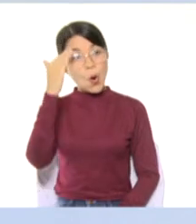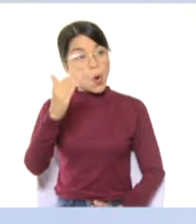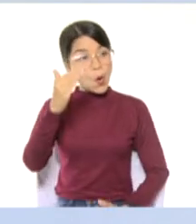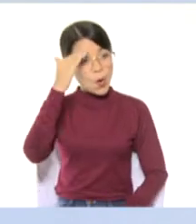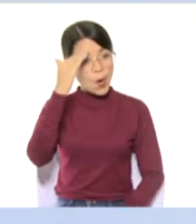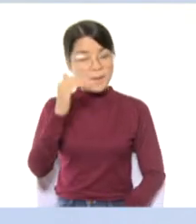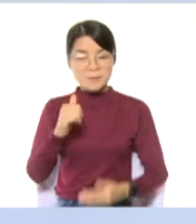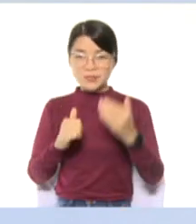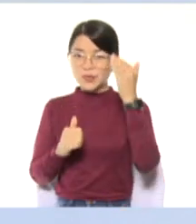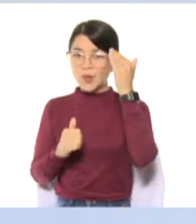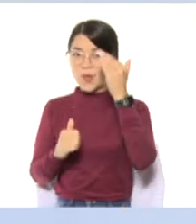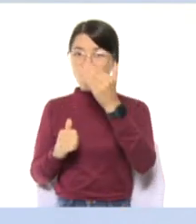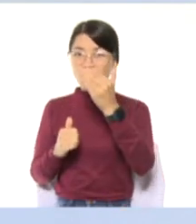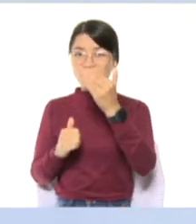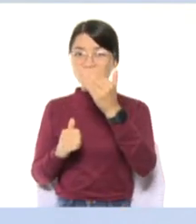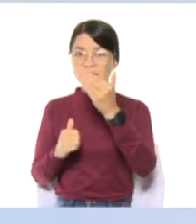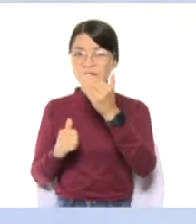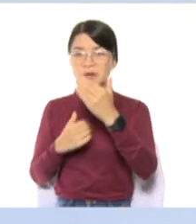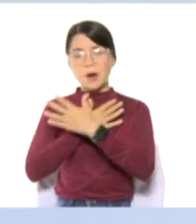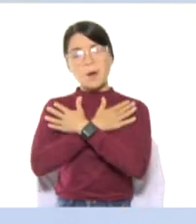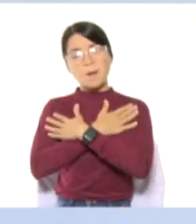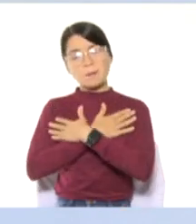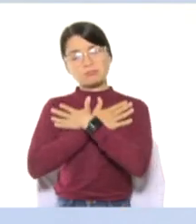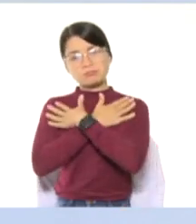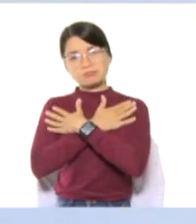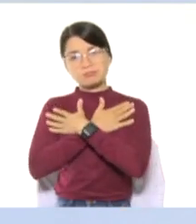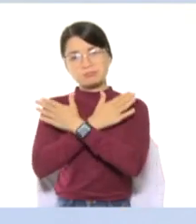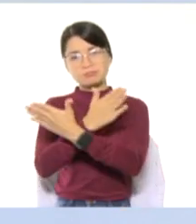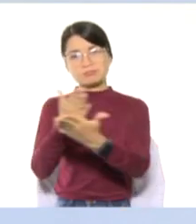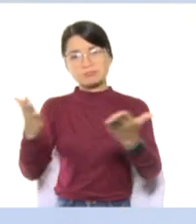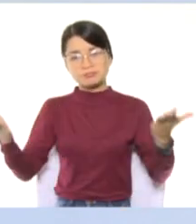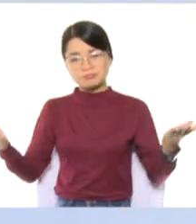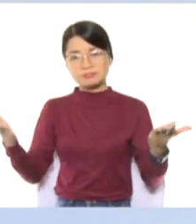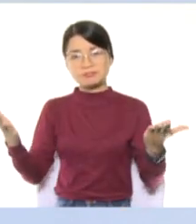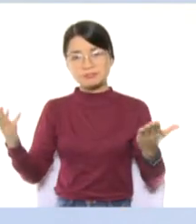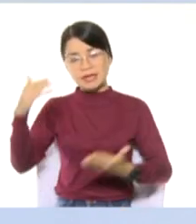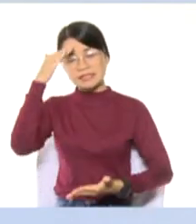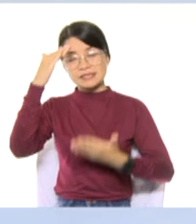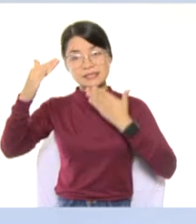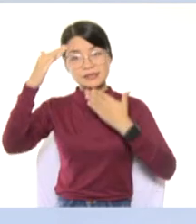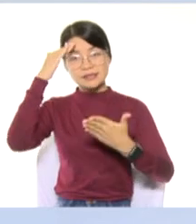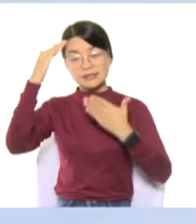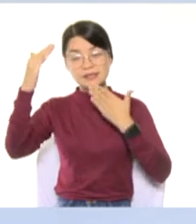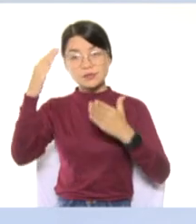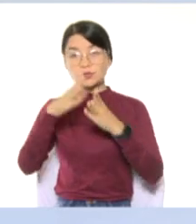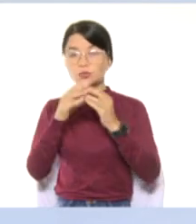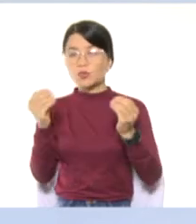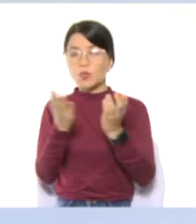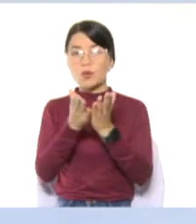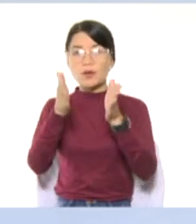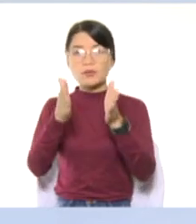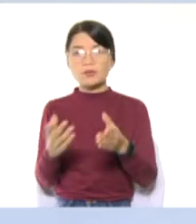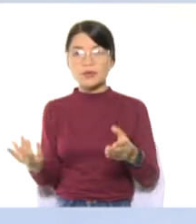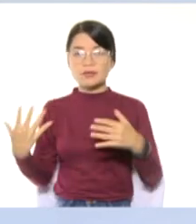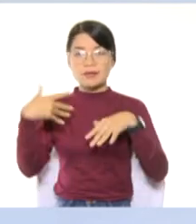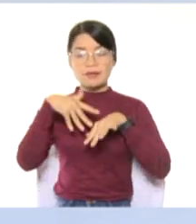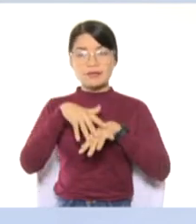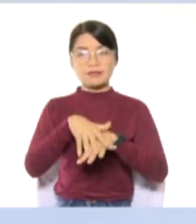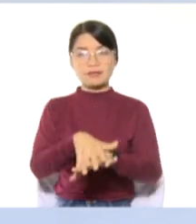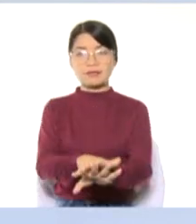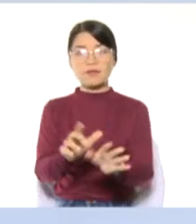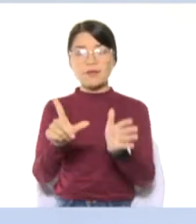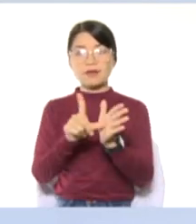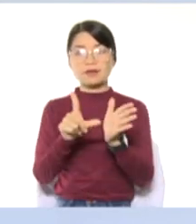placer compartir contigo el día de hoy. Un saludo cordial a todos esos estudiantes integrados en el nivel de educación media y a